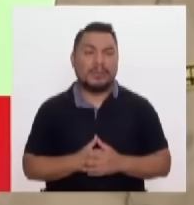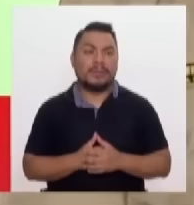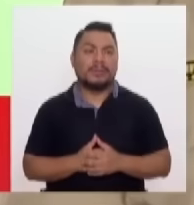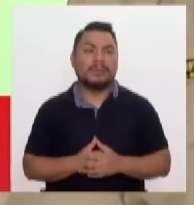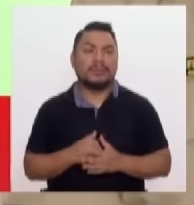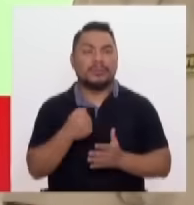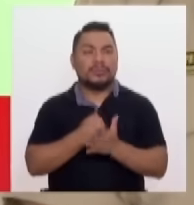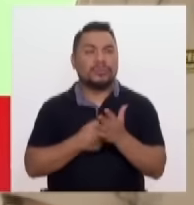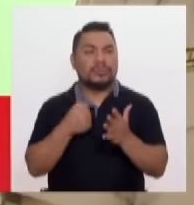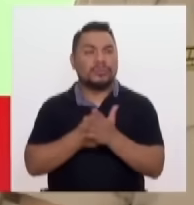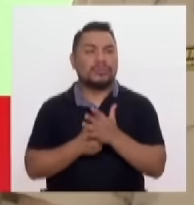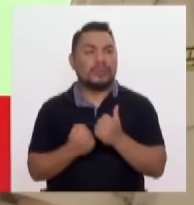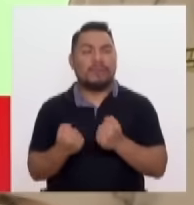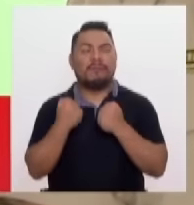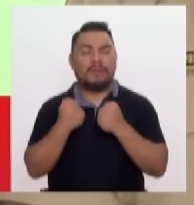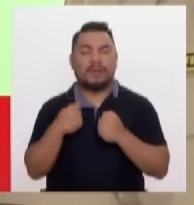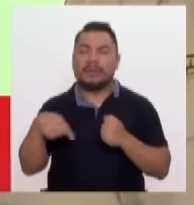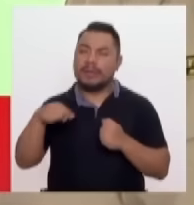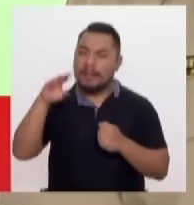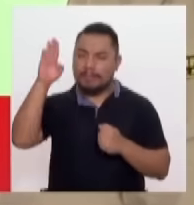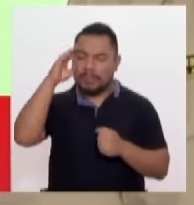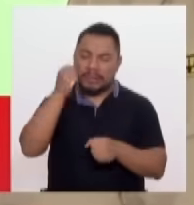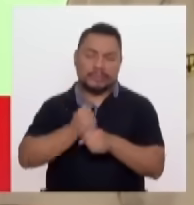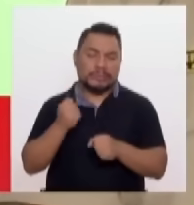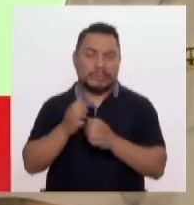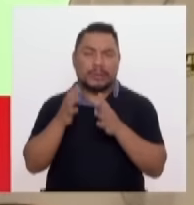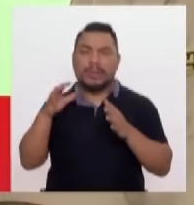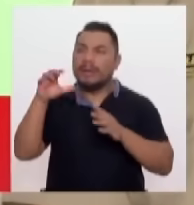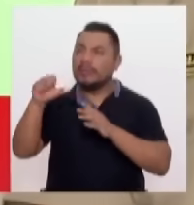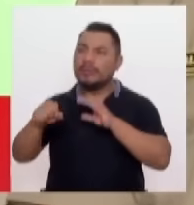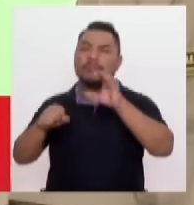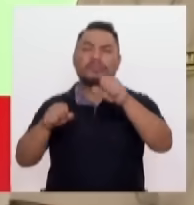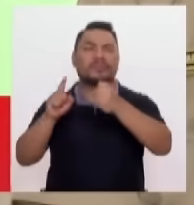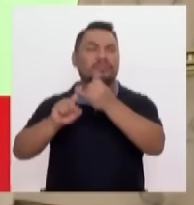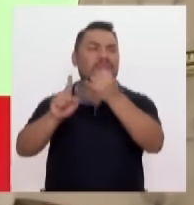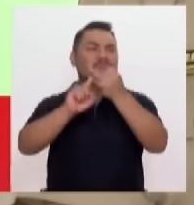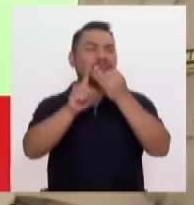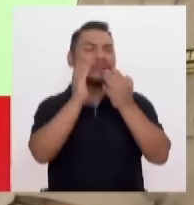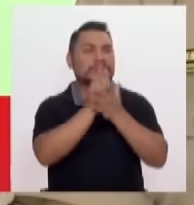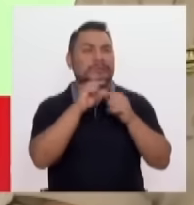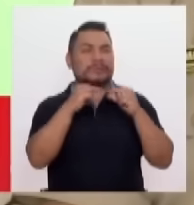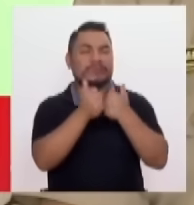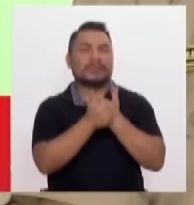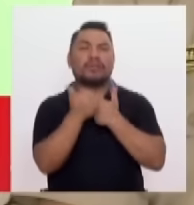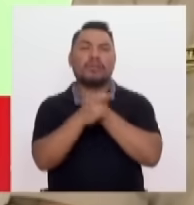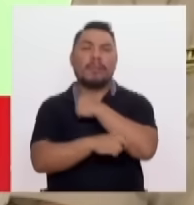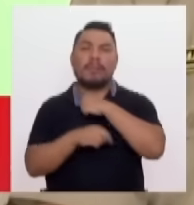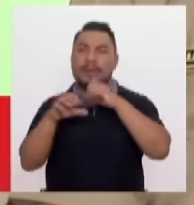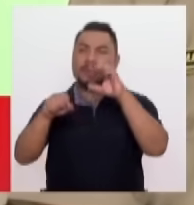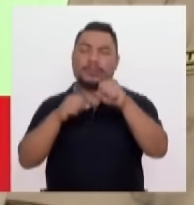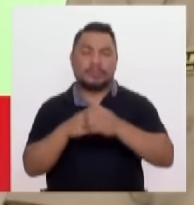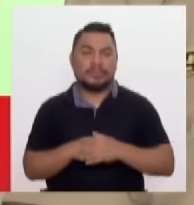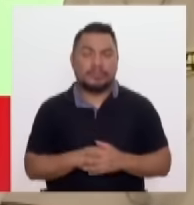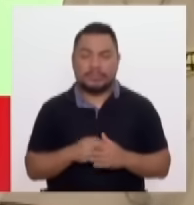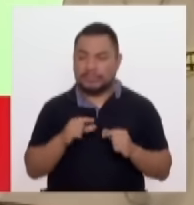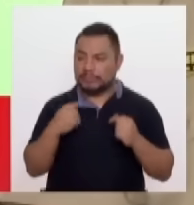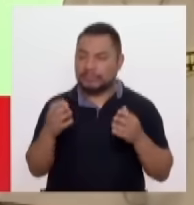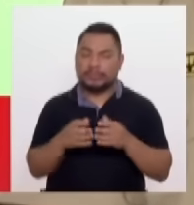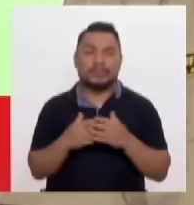con esta lucha incansable que realiza la División de Investigación de Homicidios y la Brigada Especial contra la Criminalidad Extranjera, hay que entender